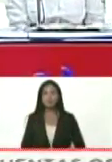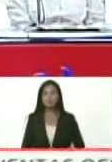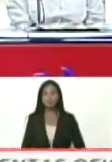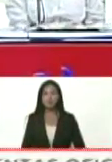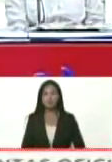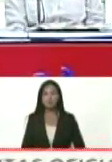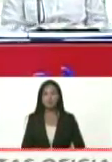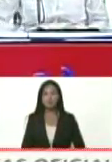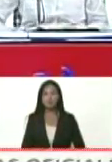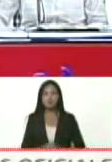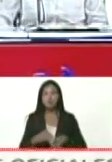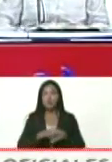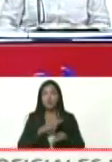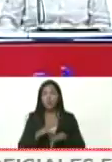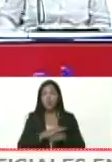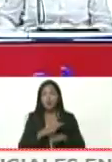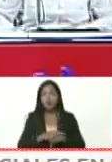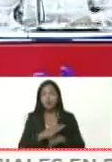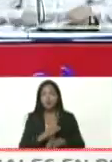Jueves